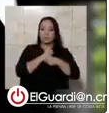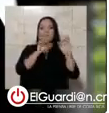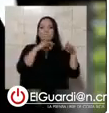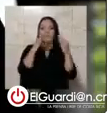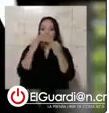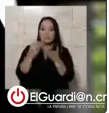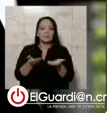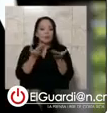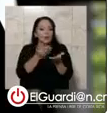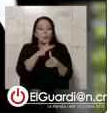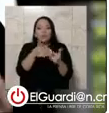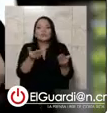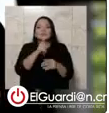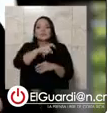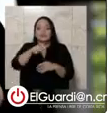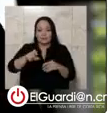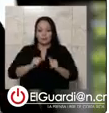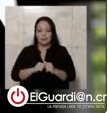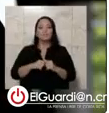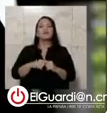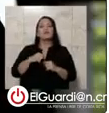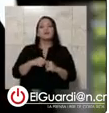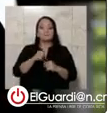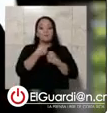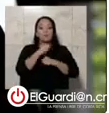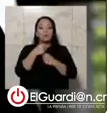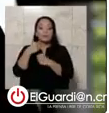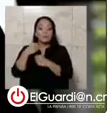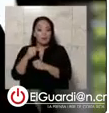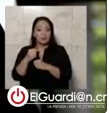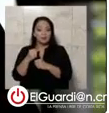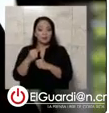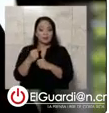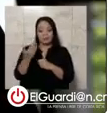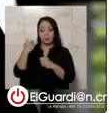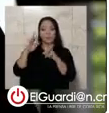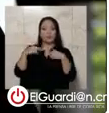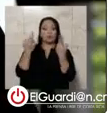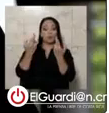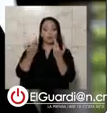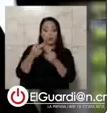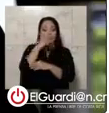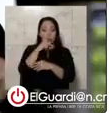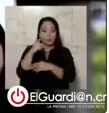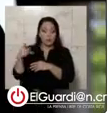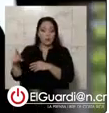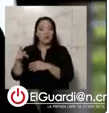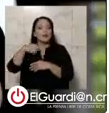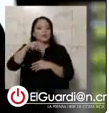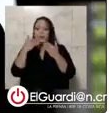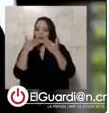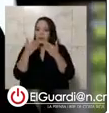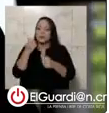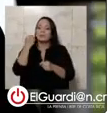dado lo que han necesitado. Y los gobiernos locales, en la última reunión que tuvimos en Punta Arenas, agradecieron